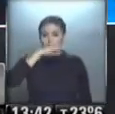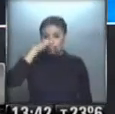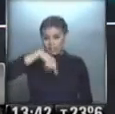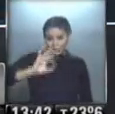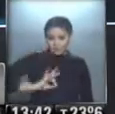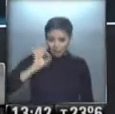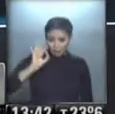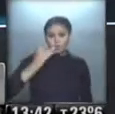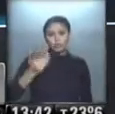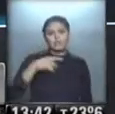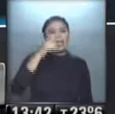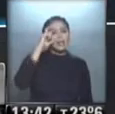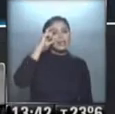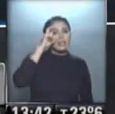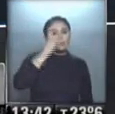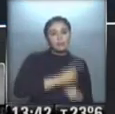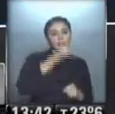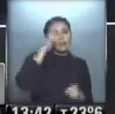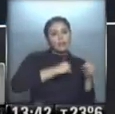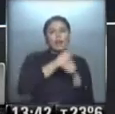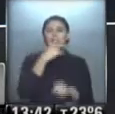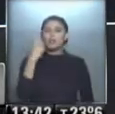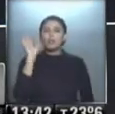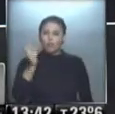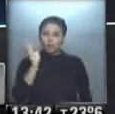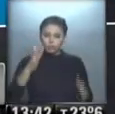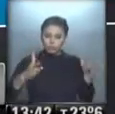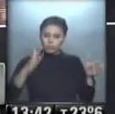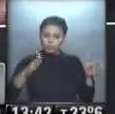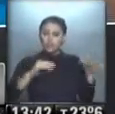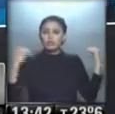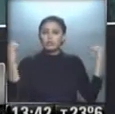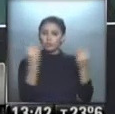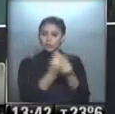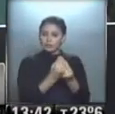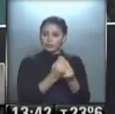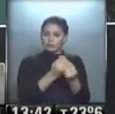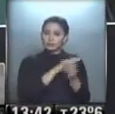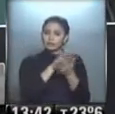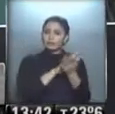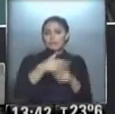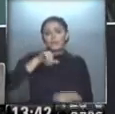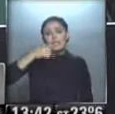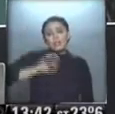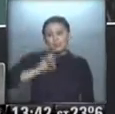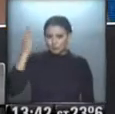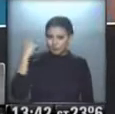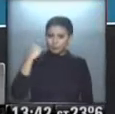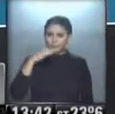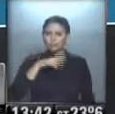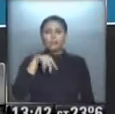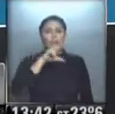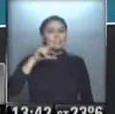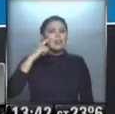este año desde el primero de enero hasta el 31 de octubre se han liquidado más lo que se le quedó en el año anterior se han ido aproximando